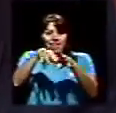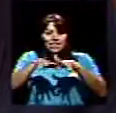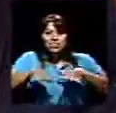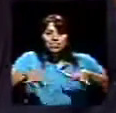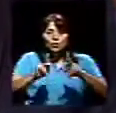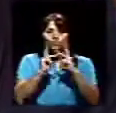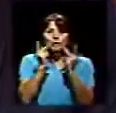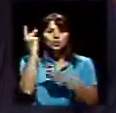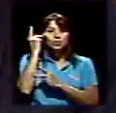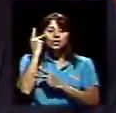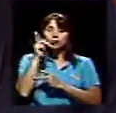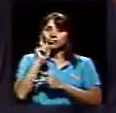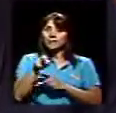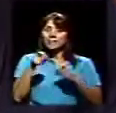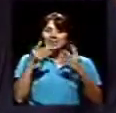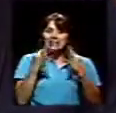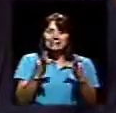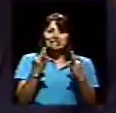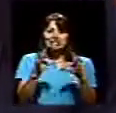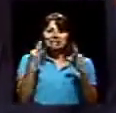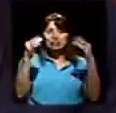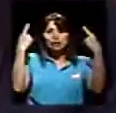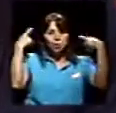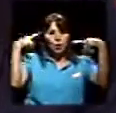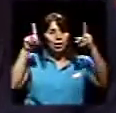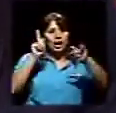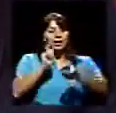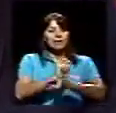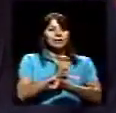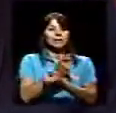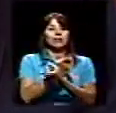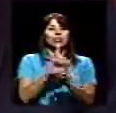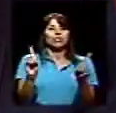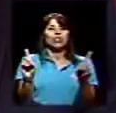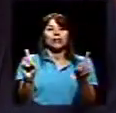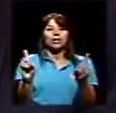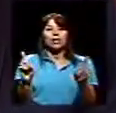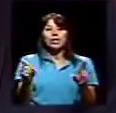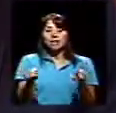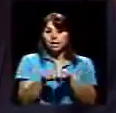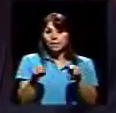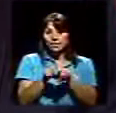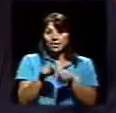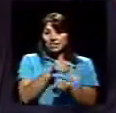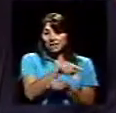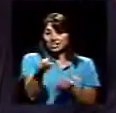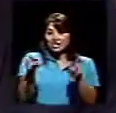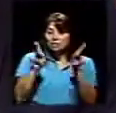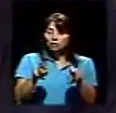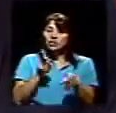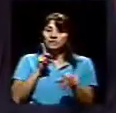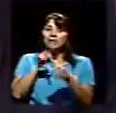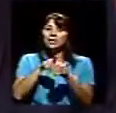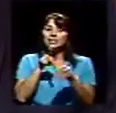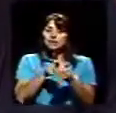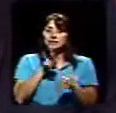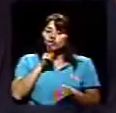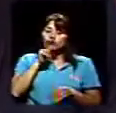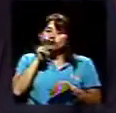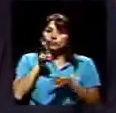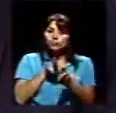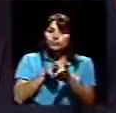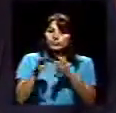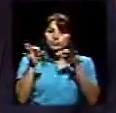democratización y que en realidad haya una participación de los partidarios, una participación efectiva, no solo durante el periodo electoral,